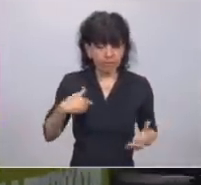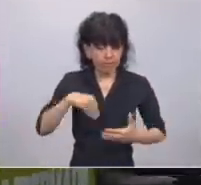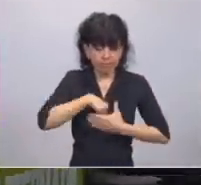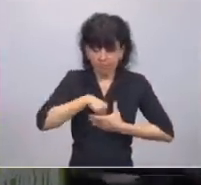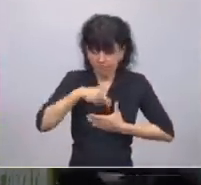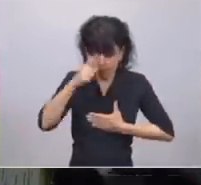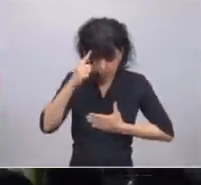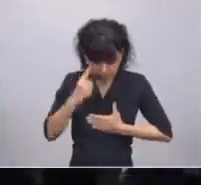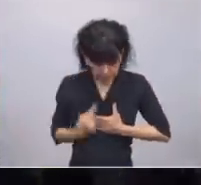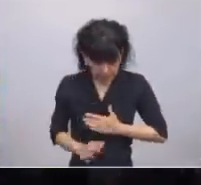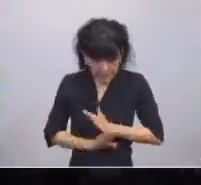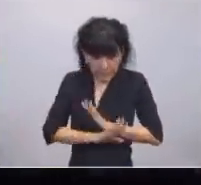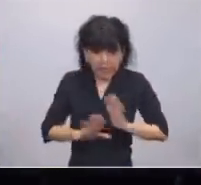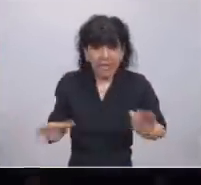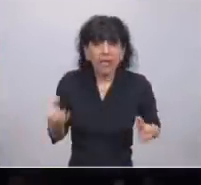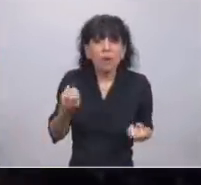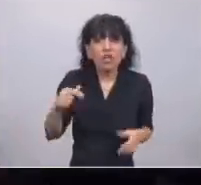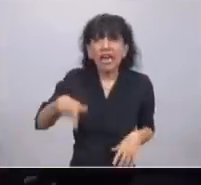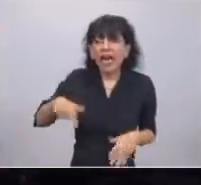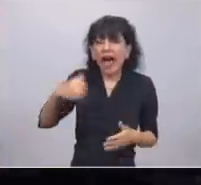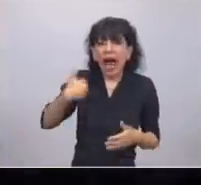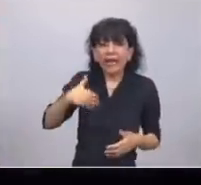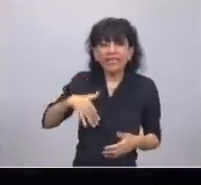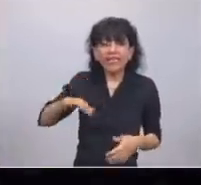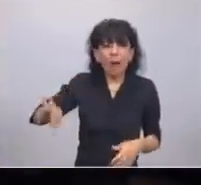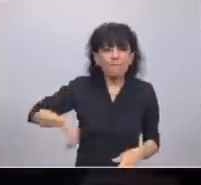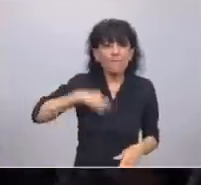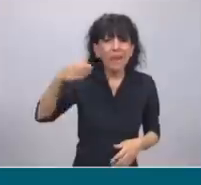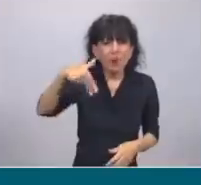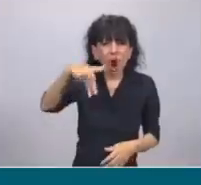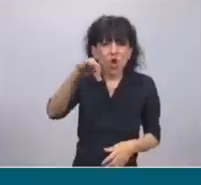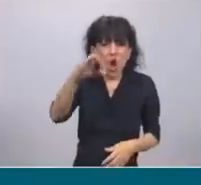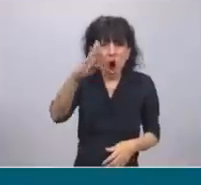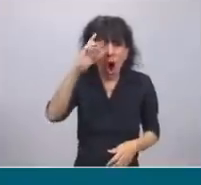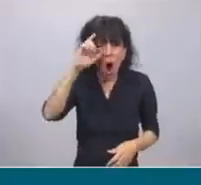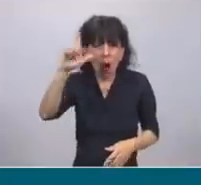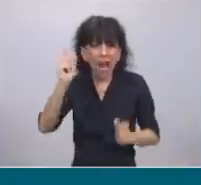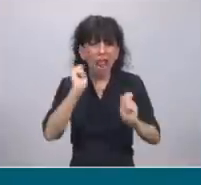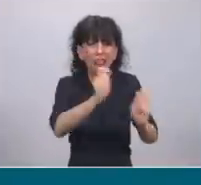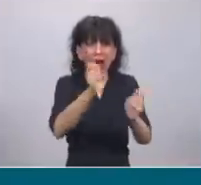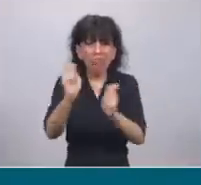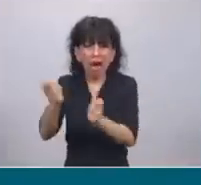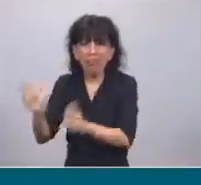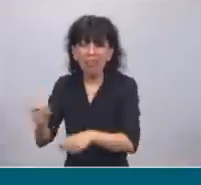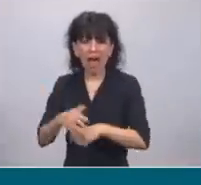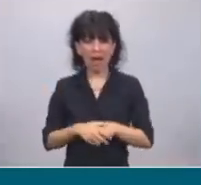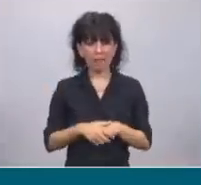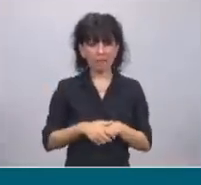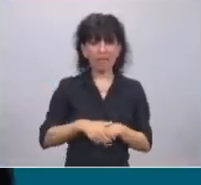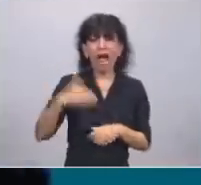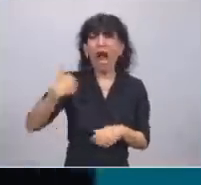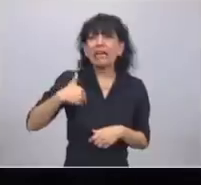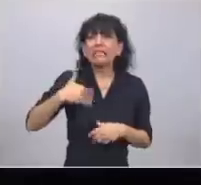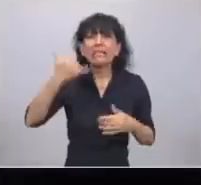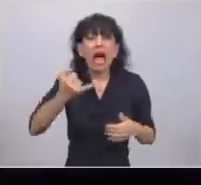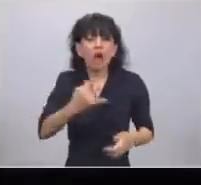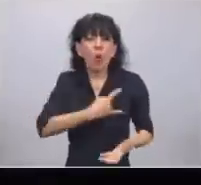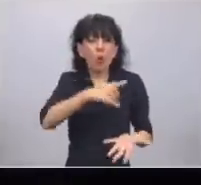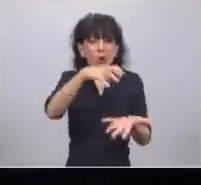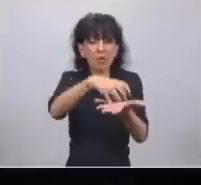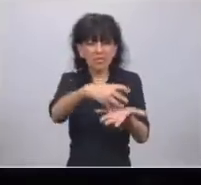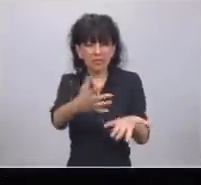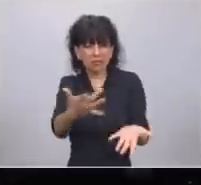los premios Nobel, en el país de la universidad más prestigiosa de